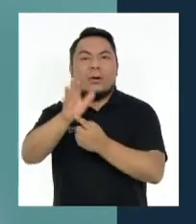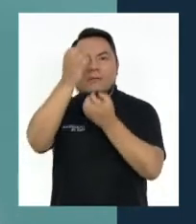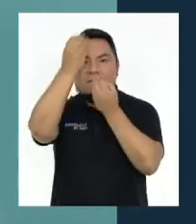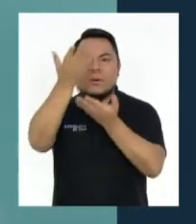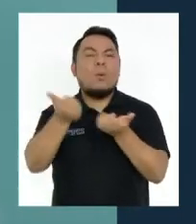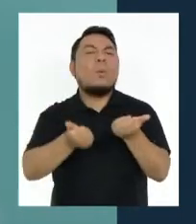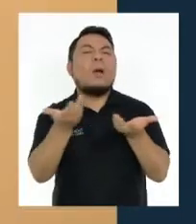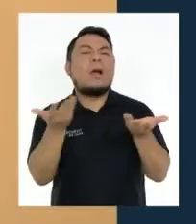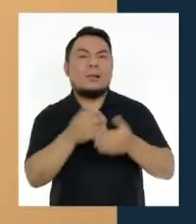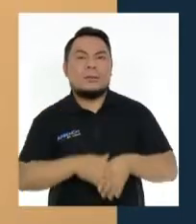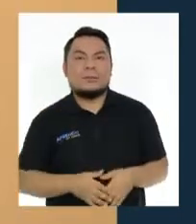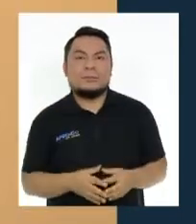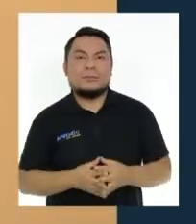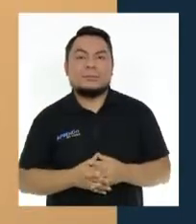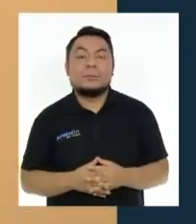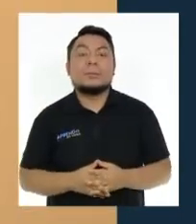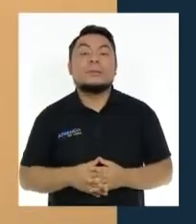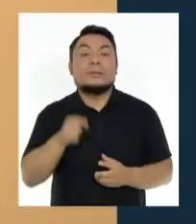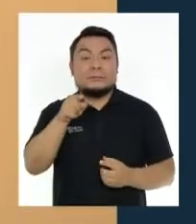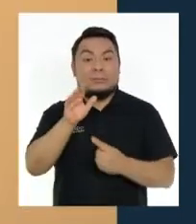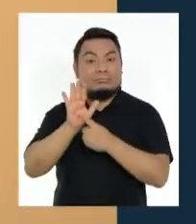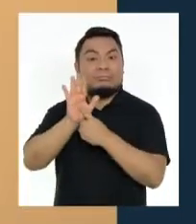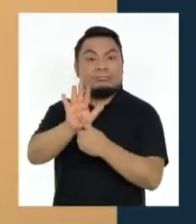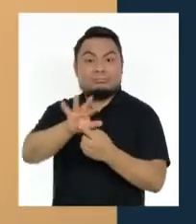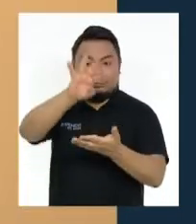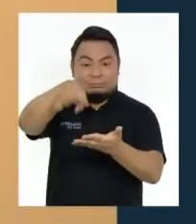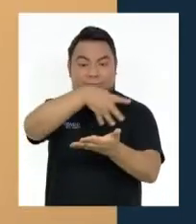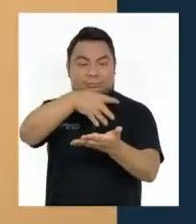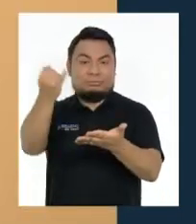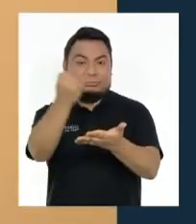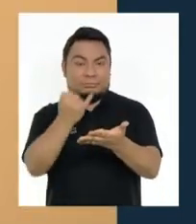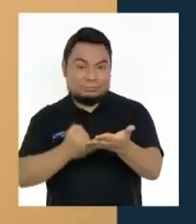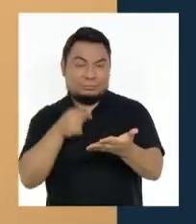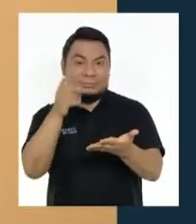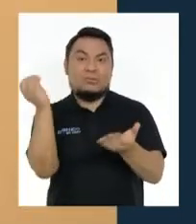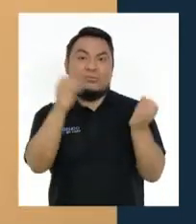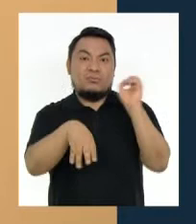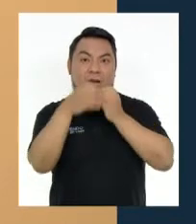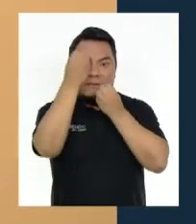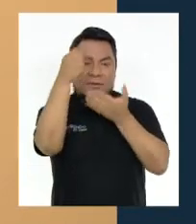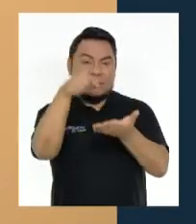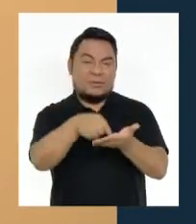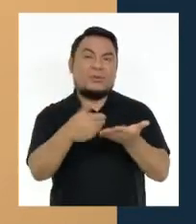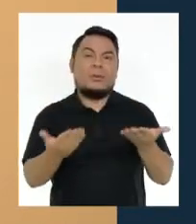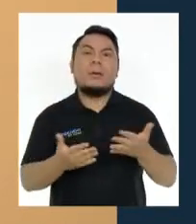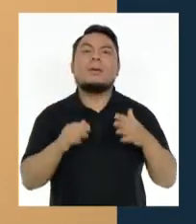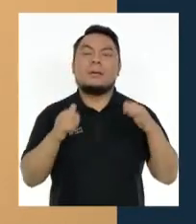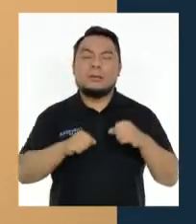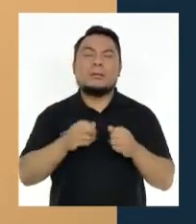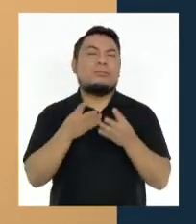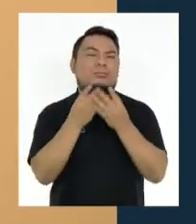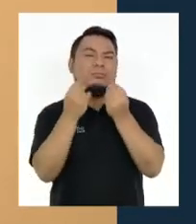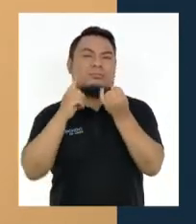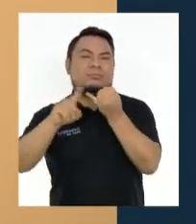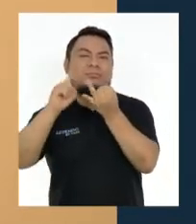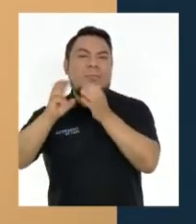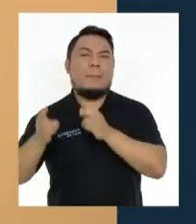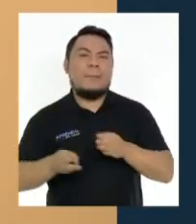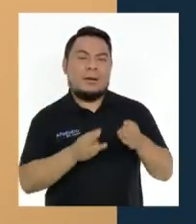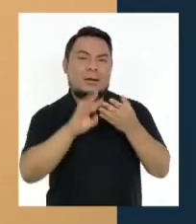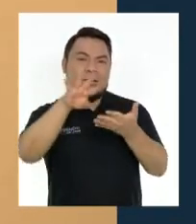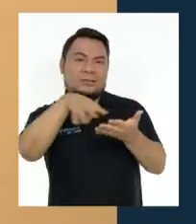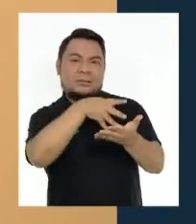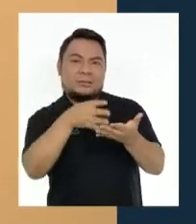información? La representación gráfica de datos estadísticos cubre una amplia variedad de tipos de